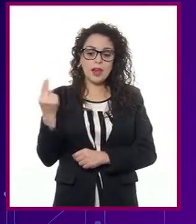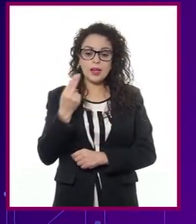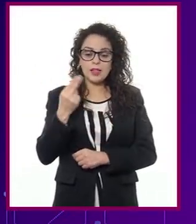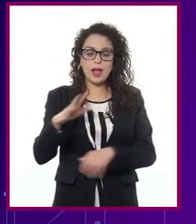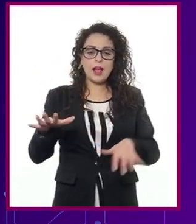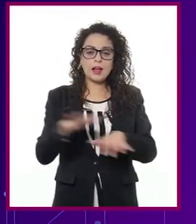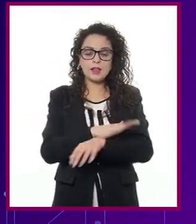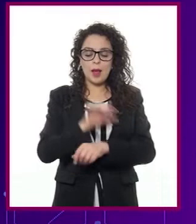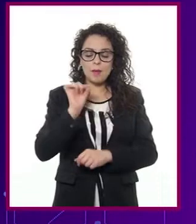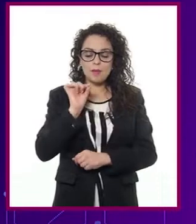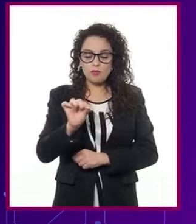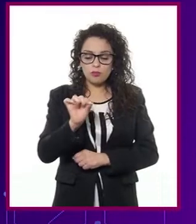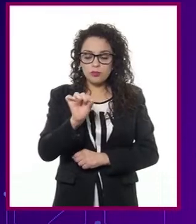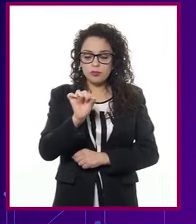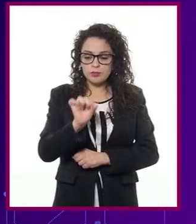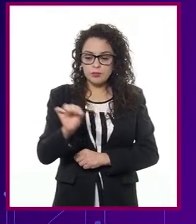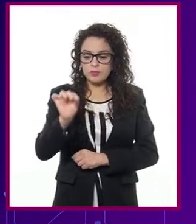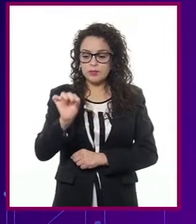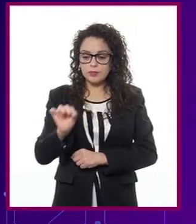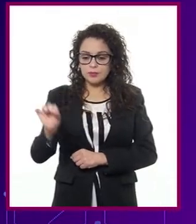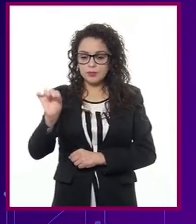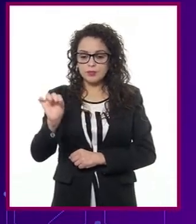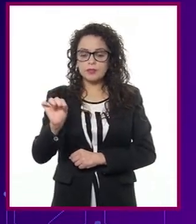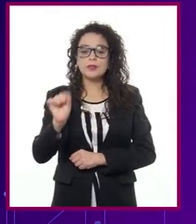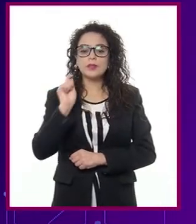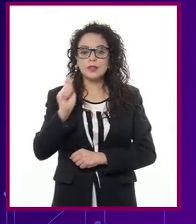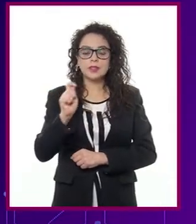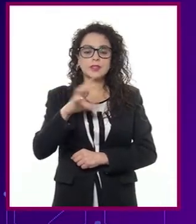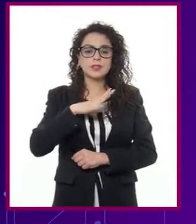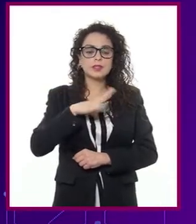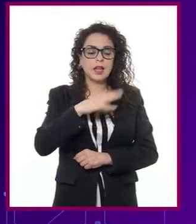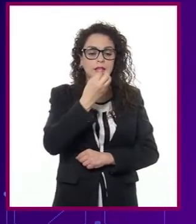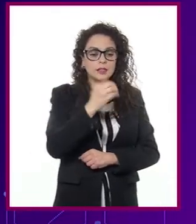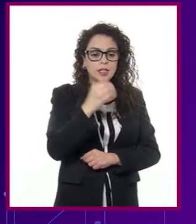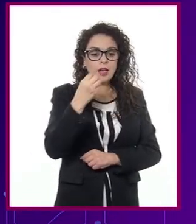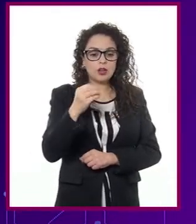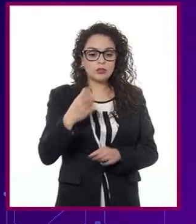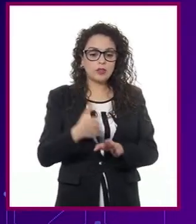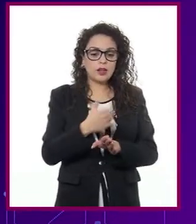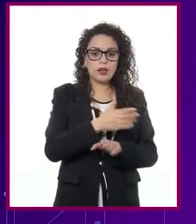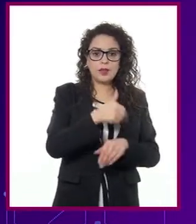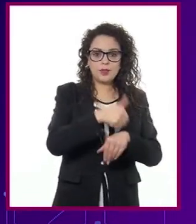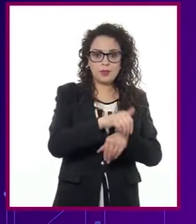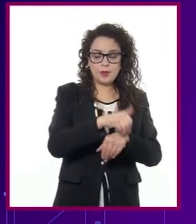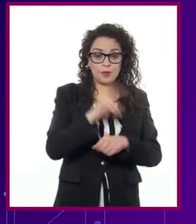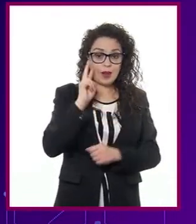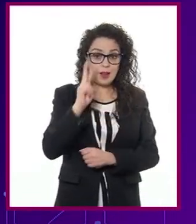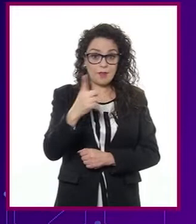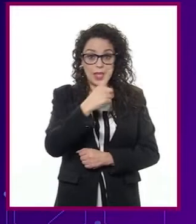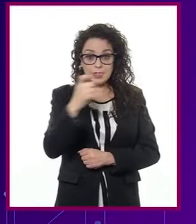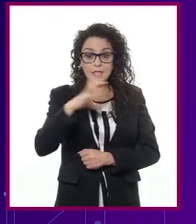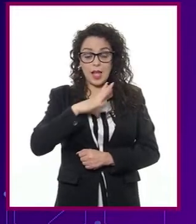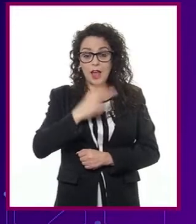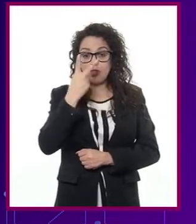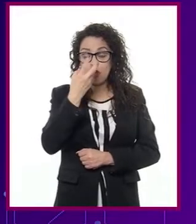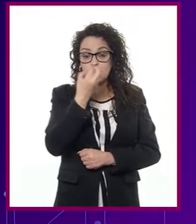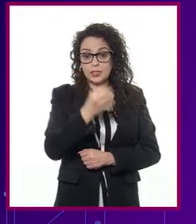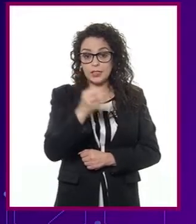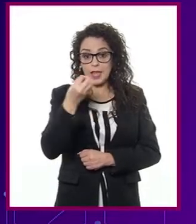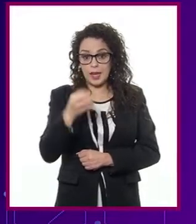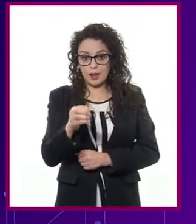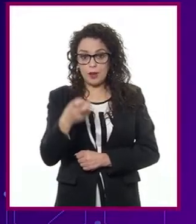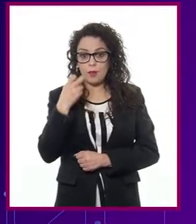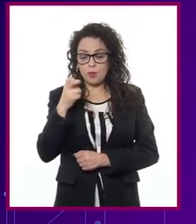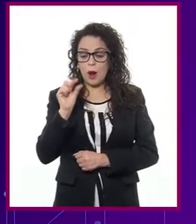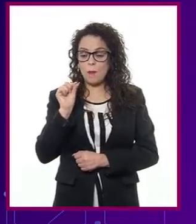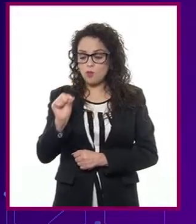punto decimal tantos lugares como ceros tenga la potencia. En este caso, 100 tiene 2 ceros, por lo que el